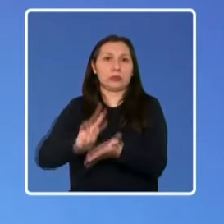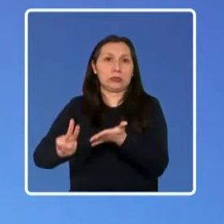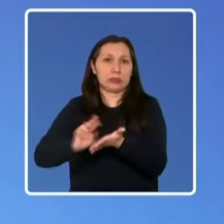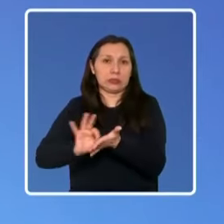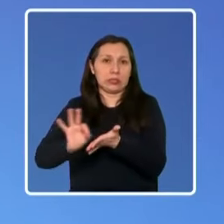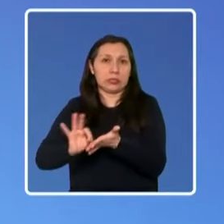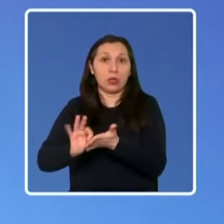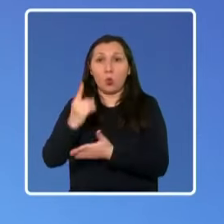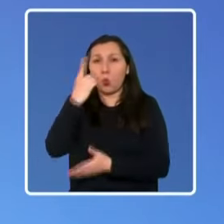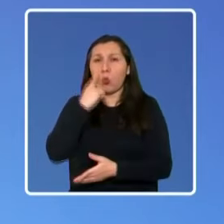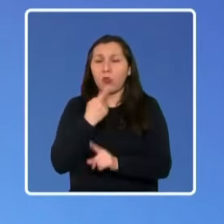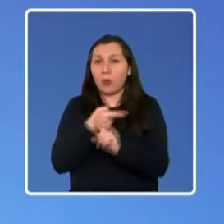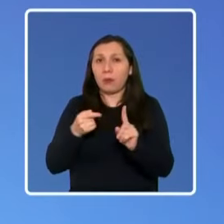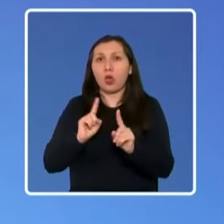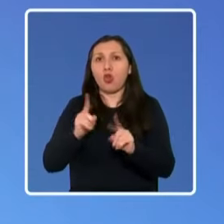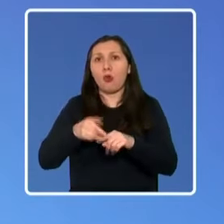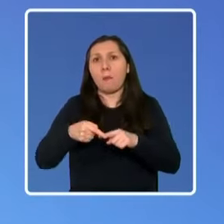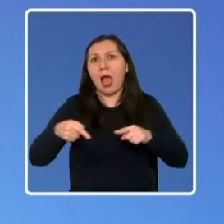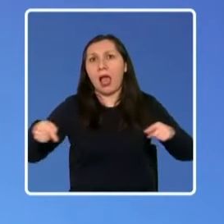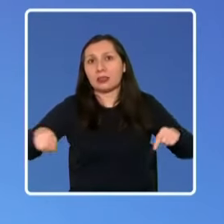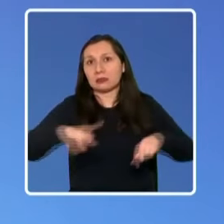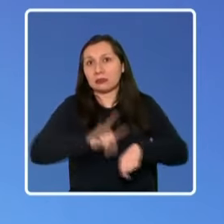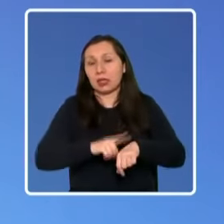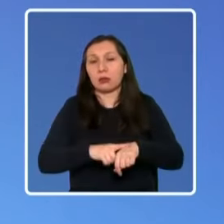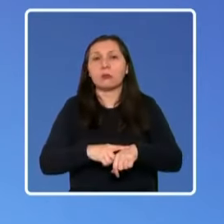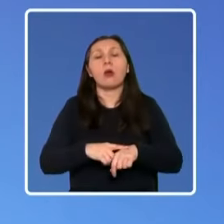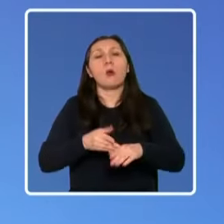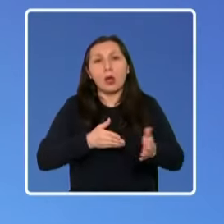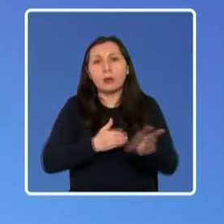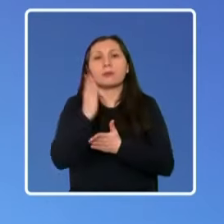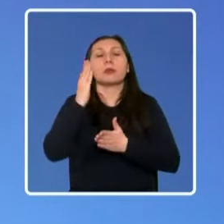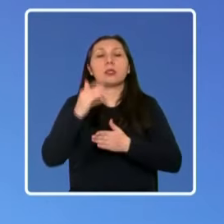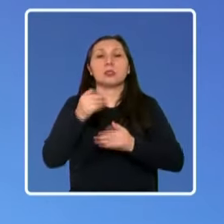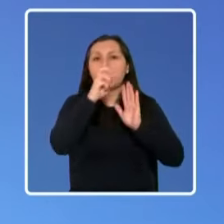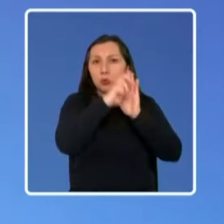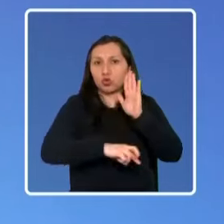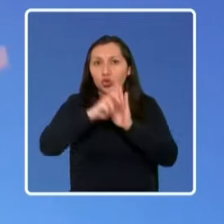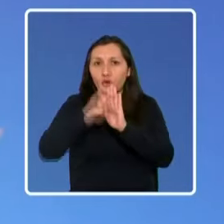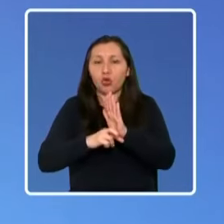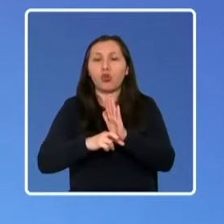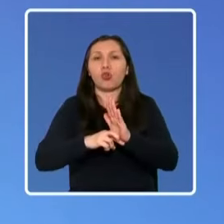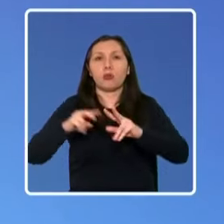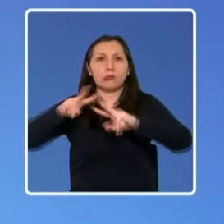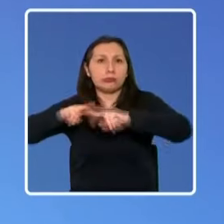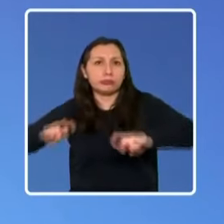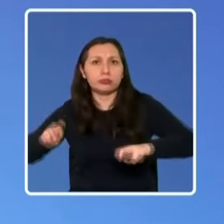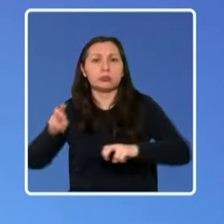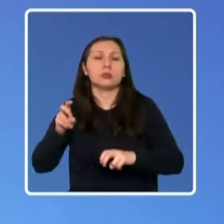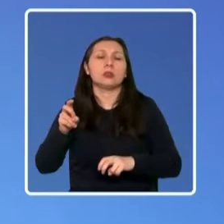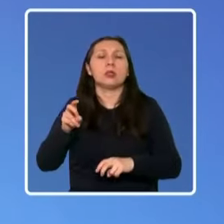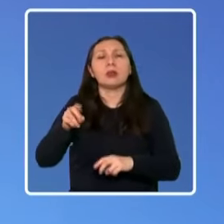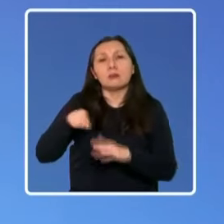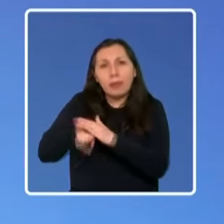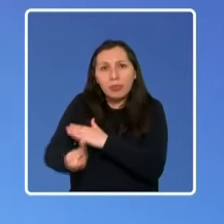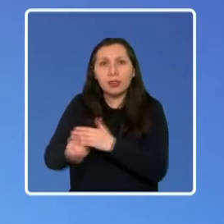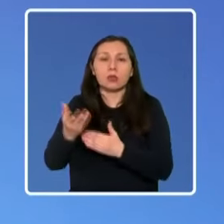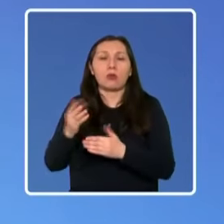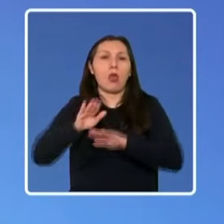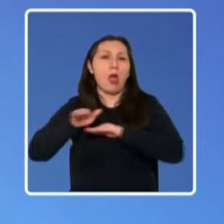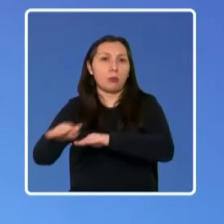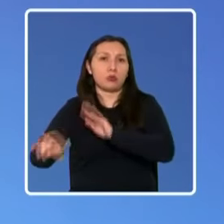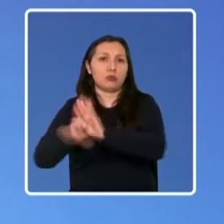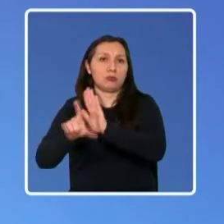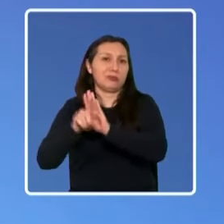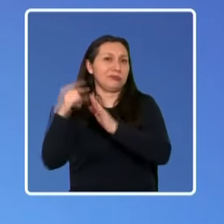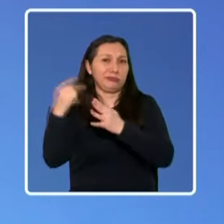en un día y medio, no más de tiempo, ¿no? Activaciones de protocolo, de sumario, de apoyos legales,